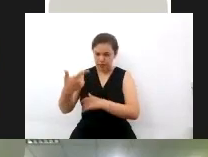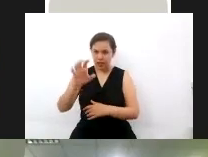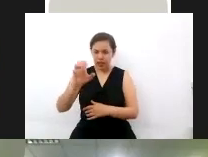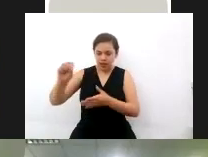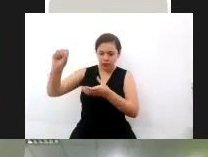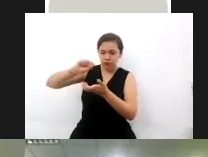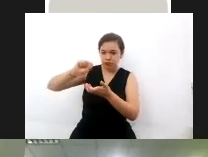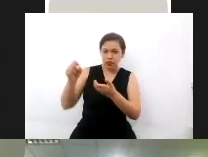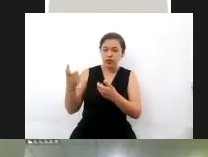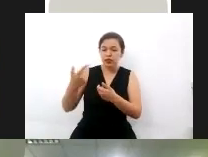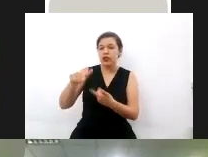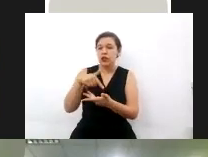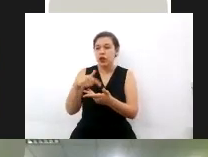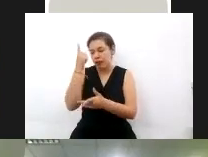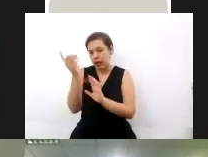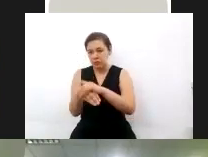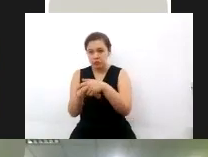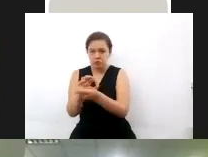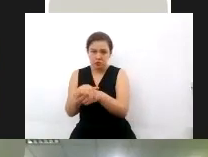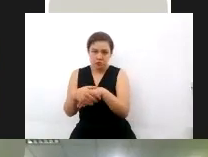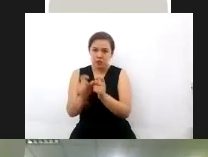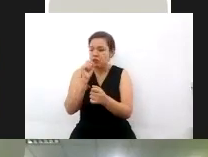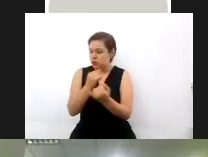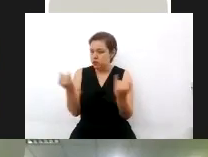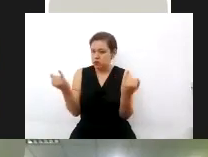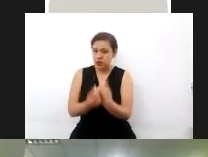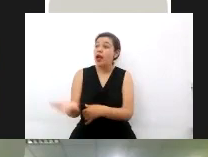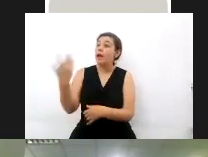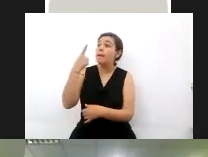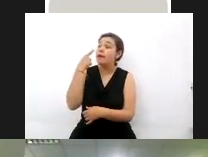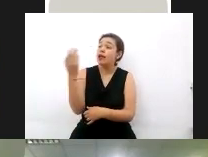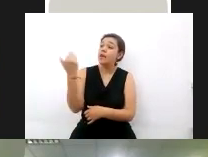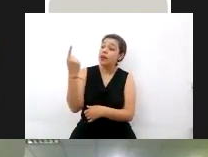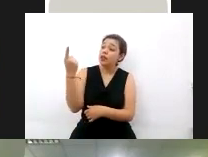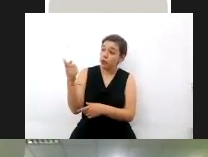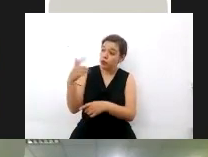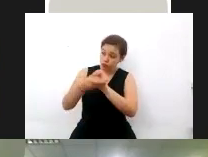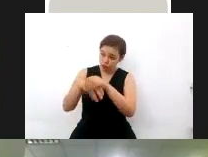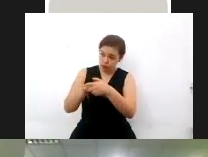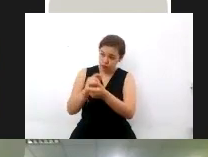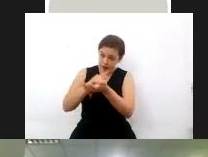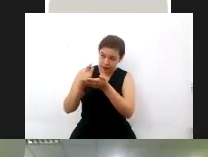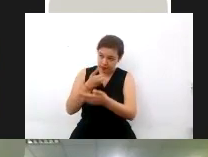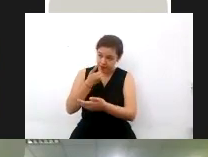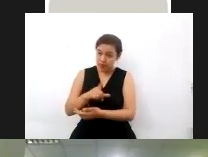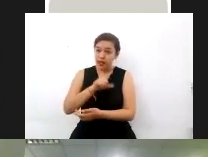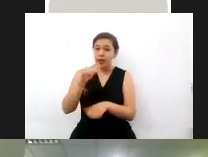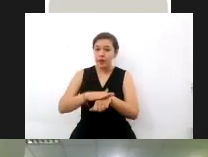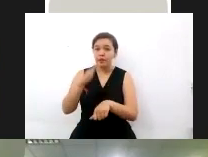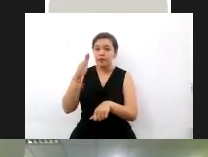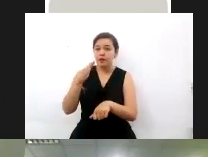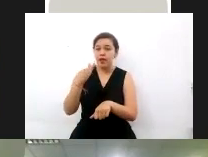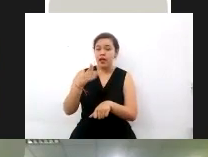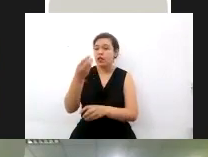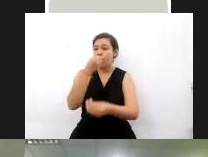estaciones de lavado de manos, pues también se les va a tener que invitar a que lo hagan, y sobre todo cuando se trate de ir a